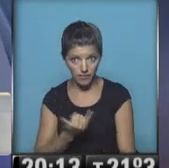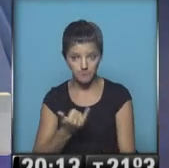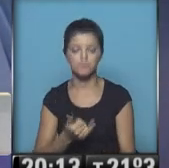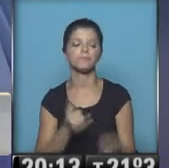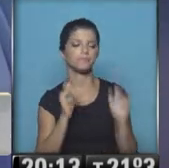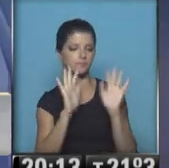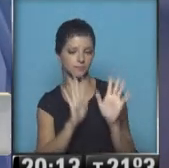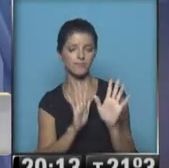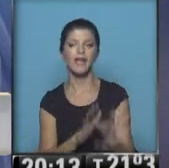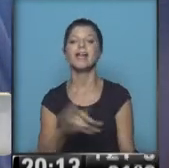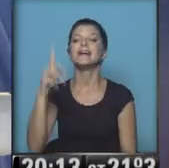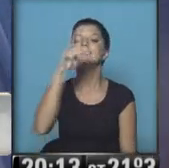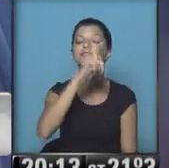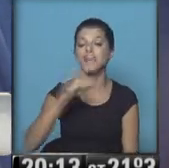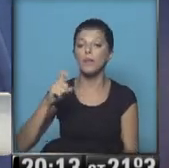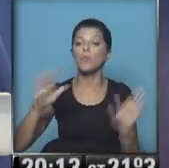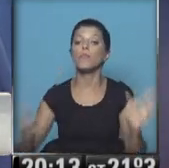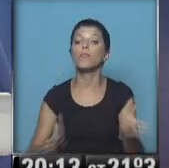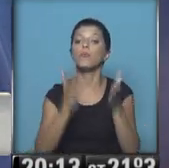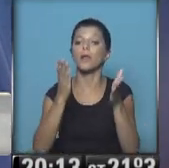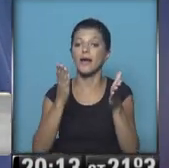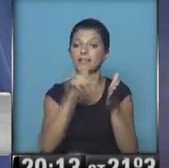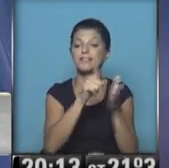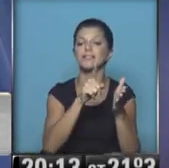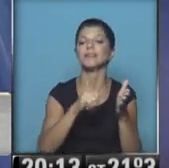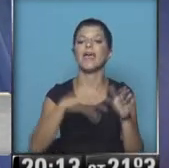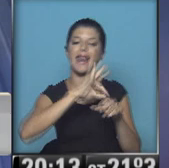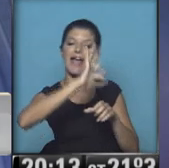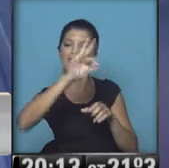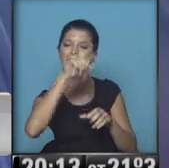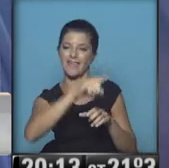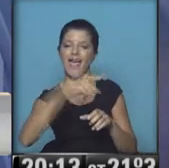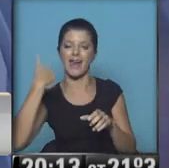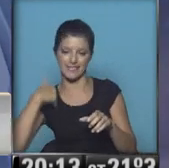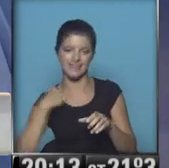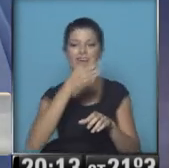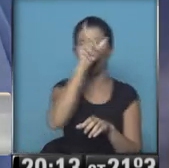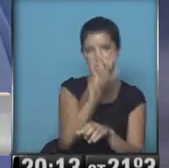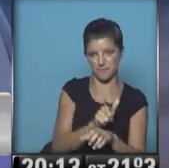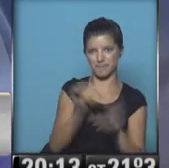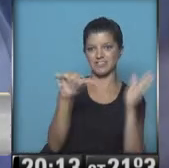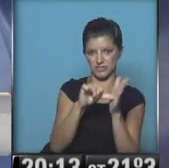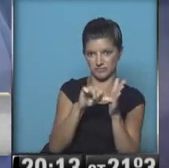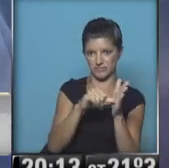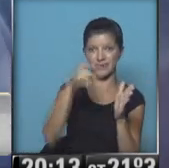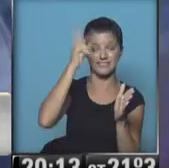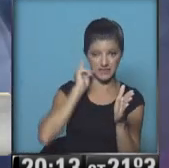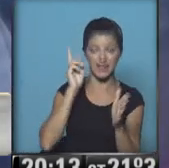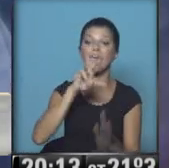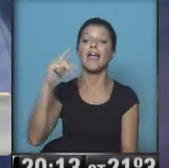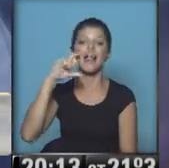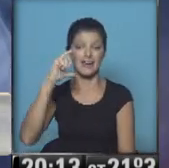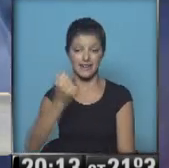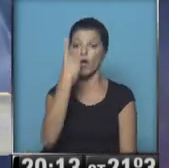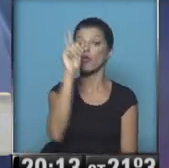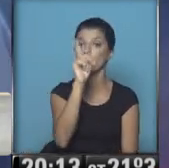Hay por lo menos 100 volcanes en la cadena argentino-chilena que son volcanes potencialmente activos. De hecho, me estaba olvidando el Villarrica, que entró en erupción hace